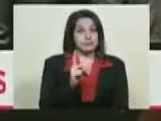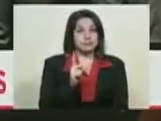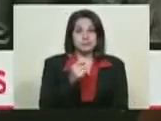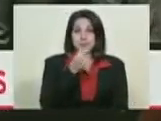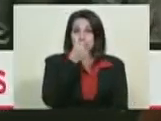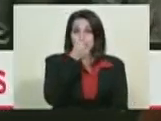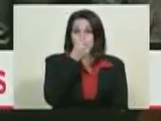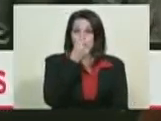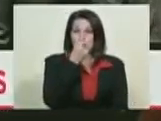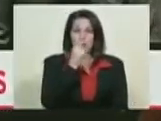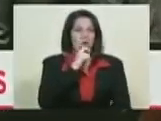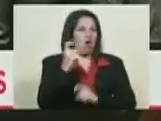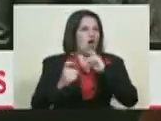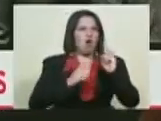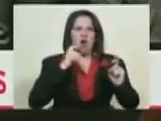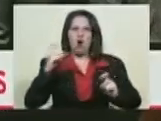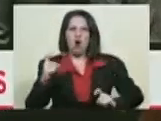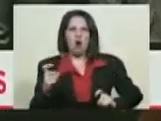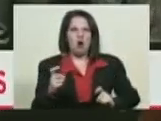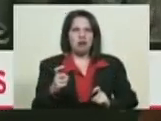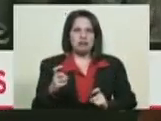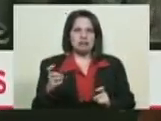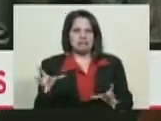En el odio, en la mezquindad,